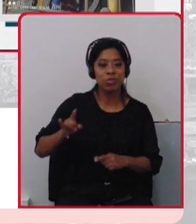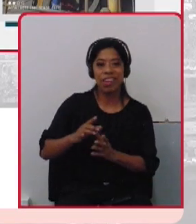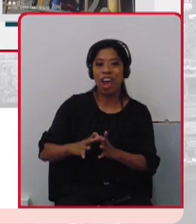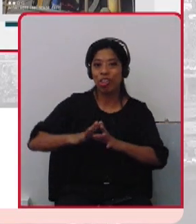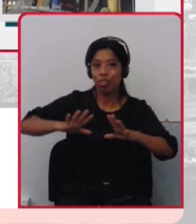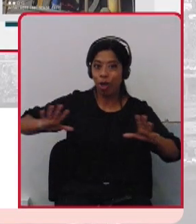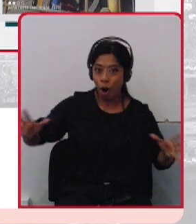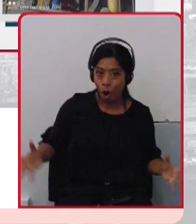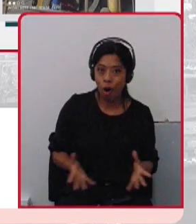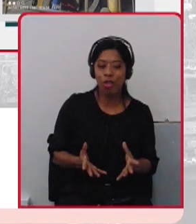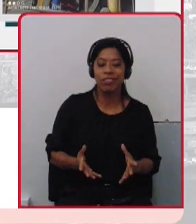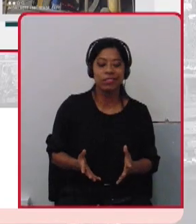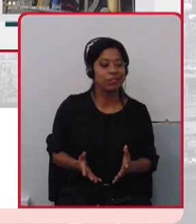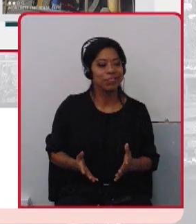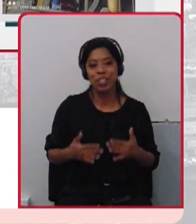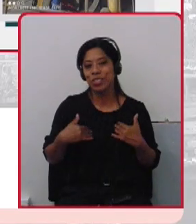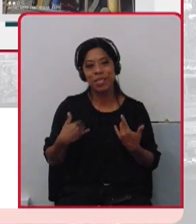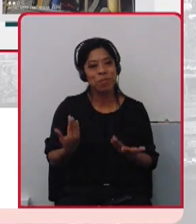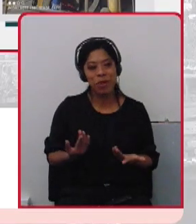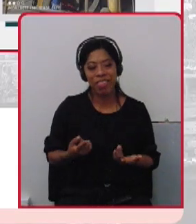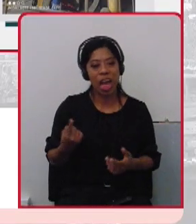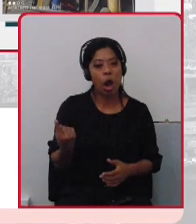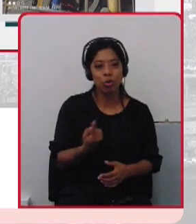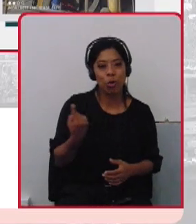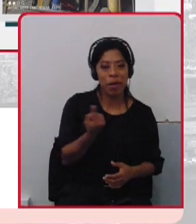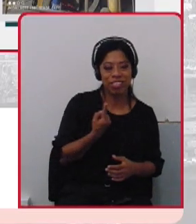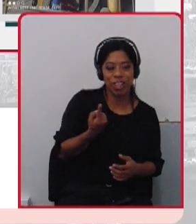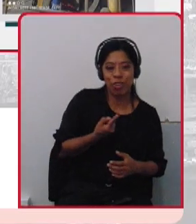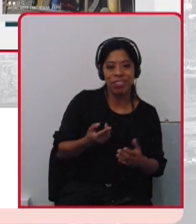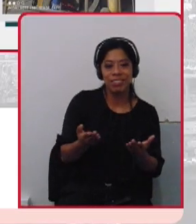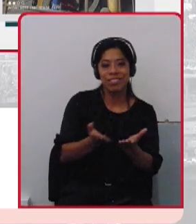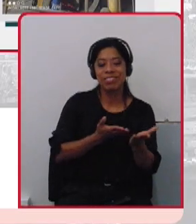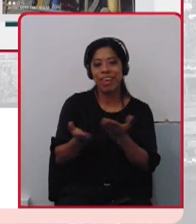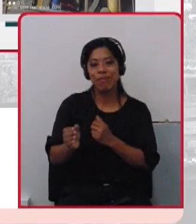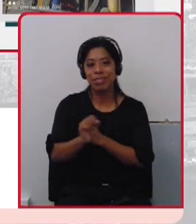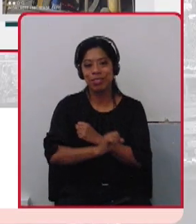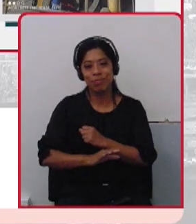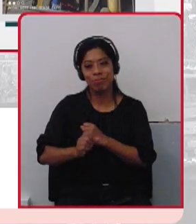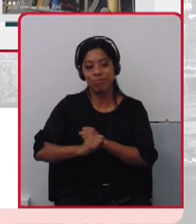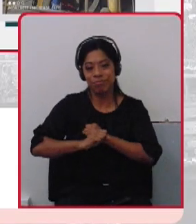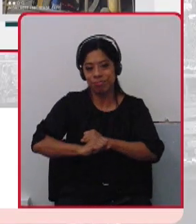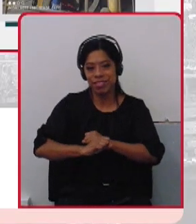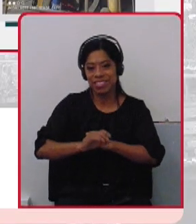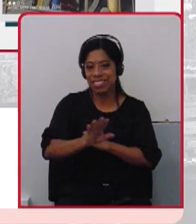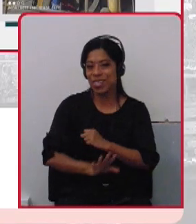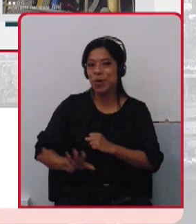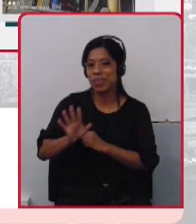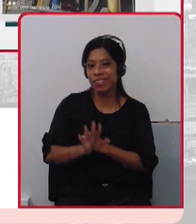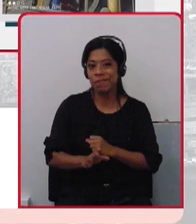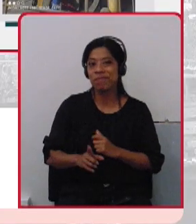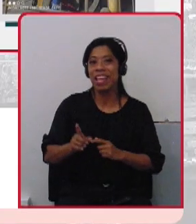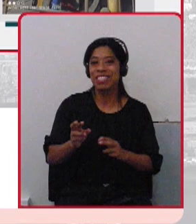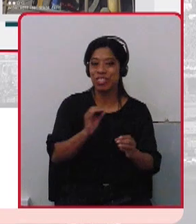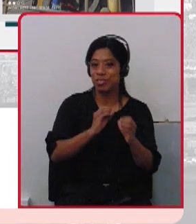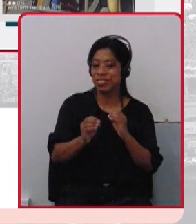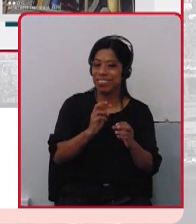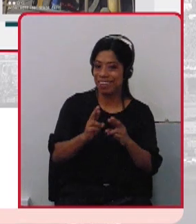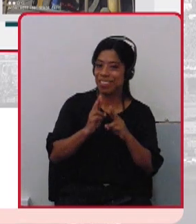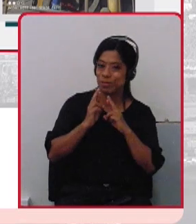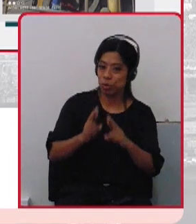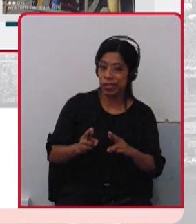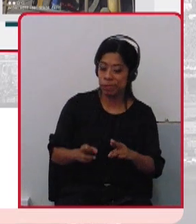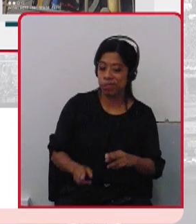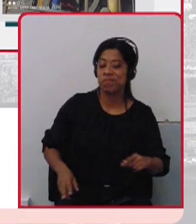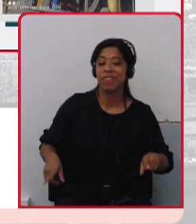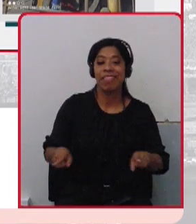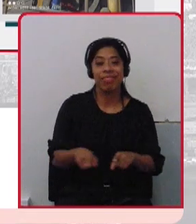chasis industrial, todo ese chasis automático en servicio de la seguridad. Eso también era algo que resolver. Y finalmente,